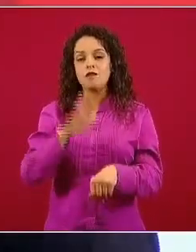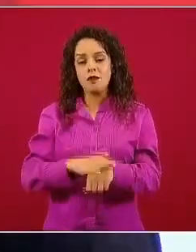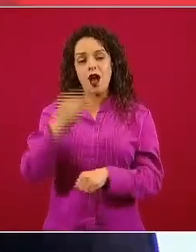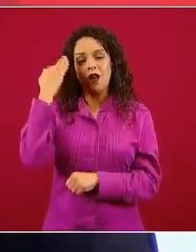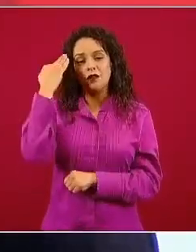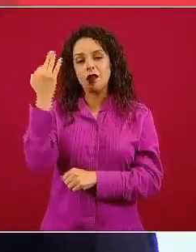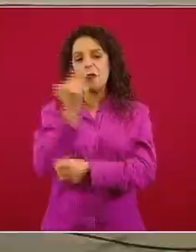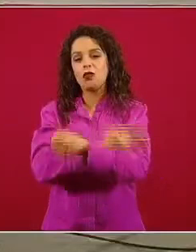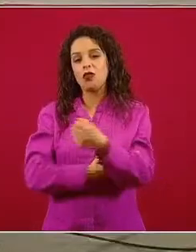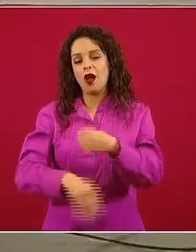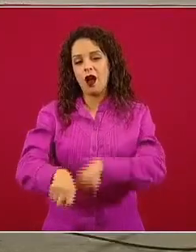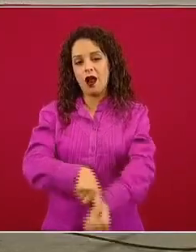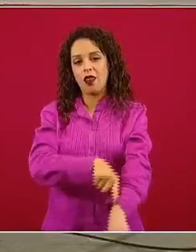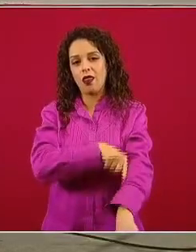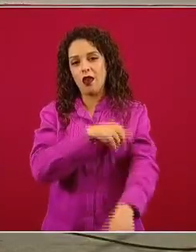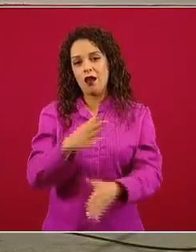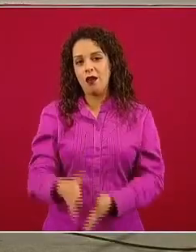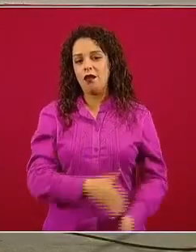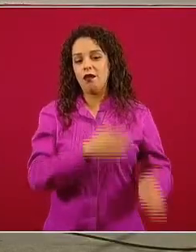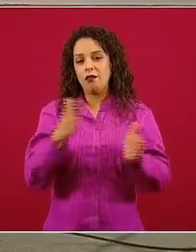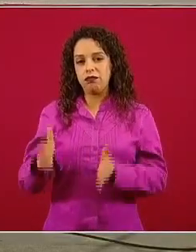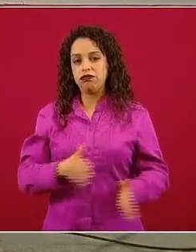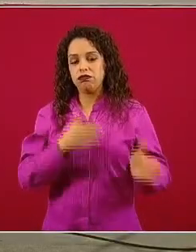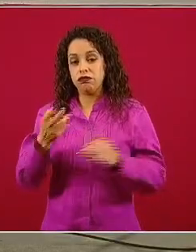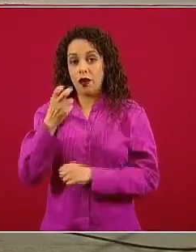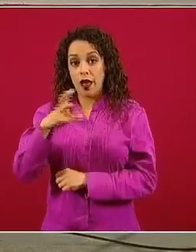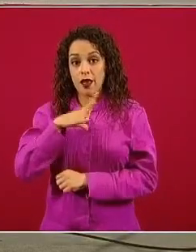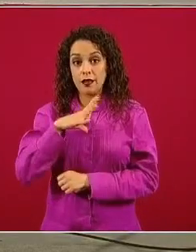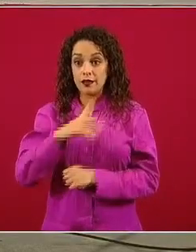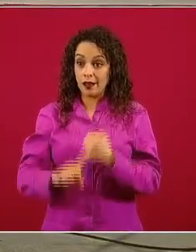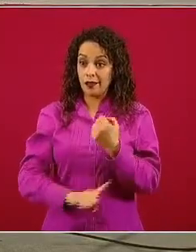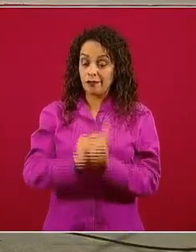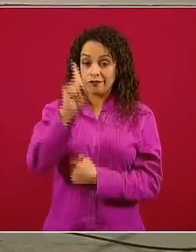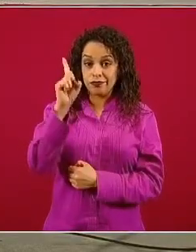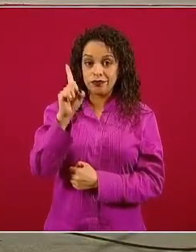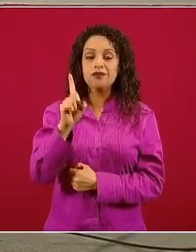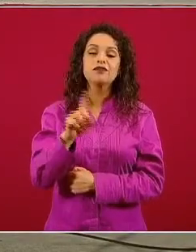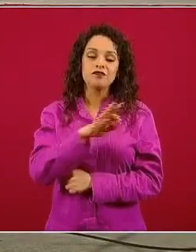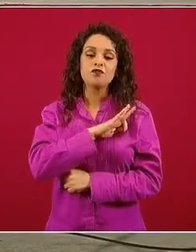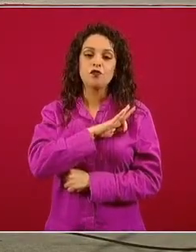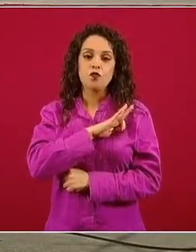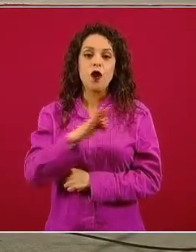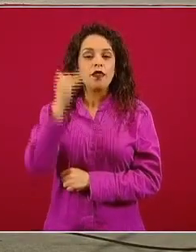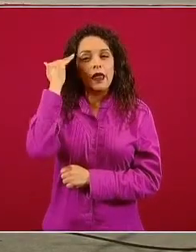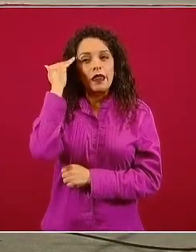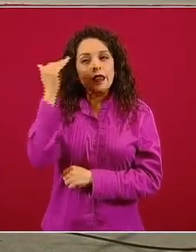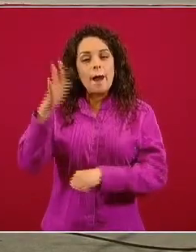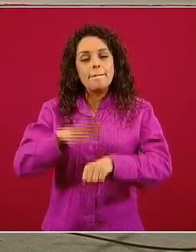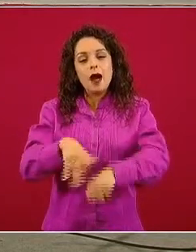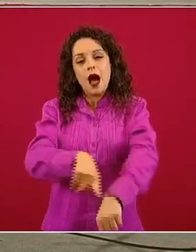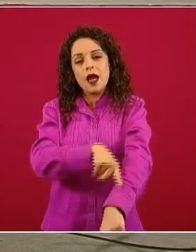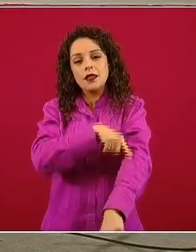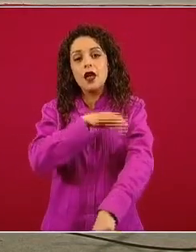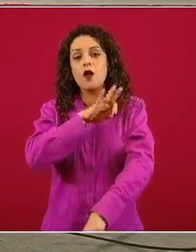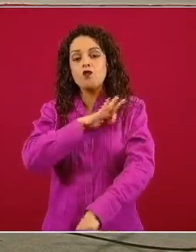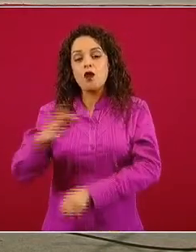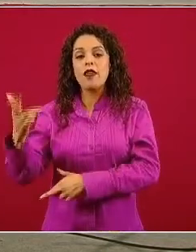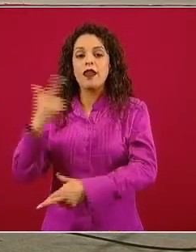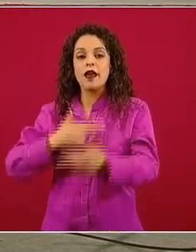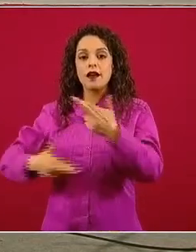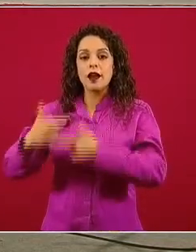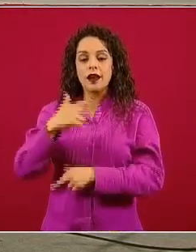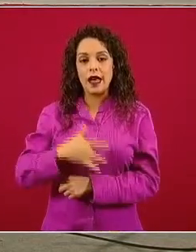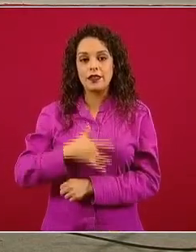cuando hay este tipo de afectación, efectivamente puede tomar más tiempo recobrar estas funciones,